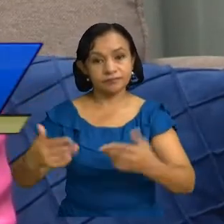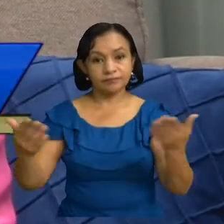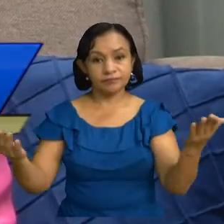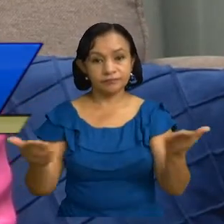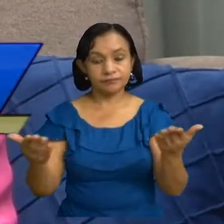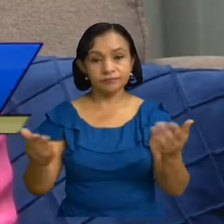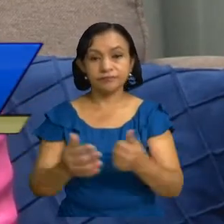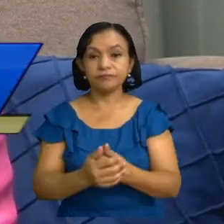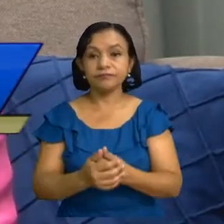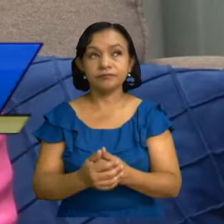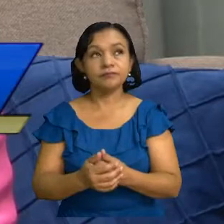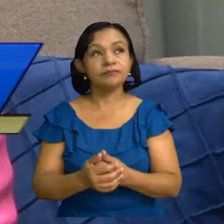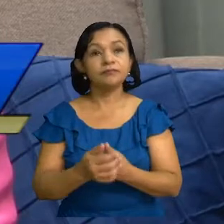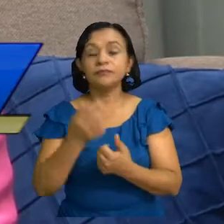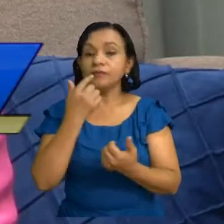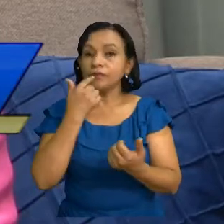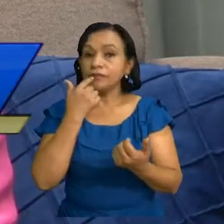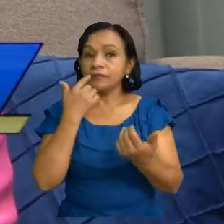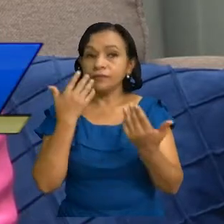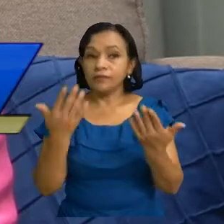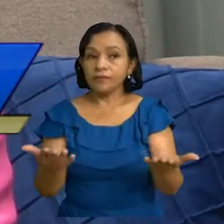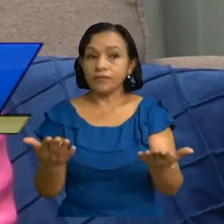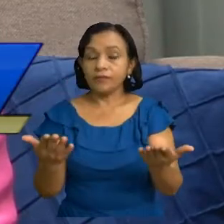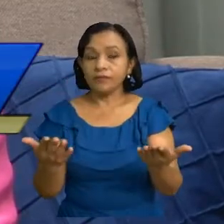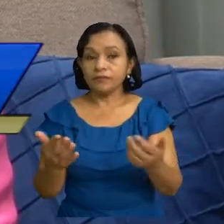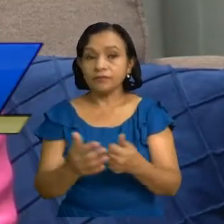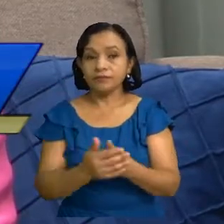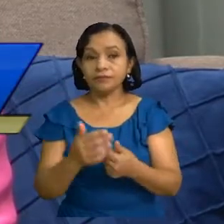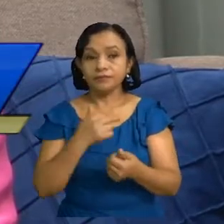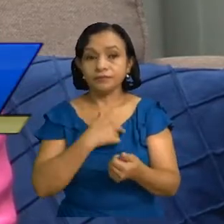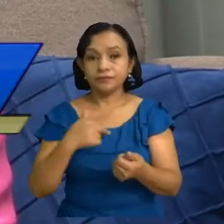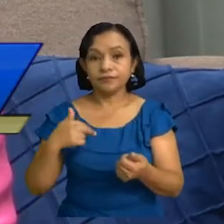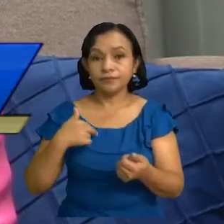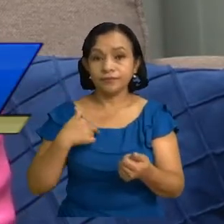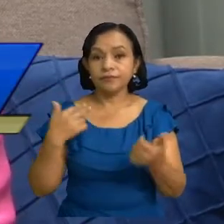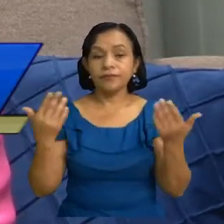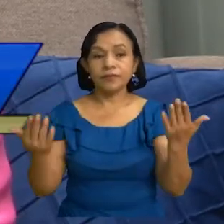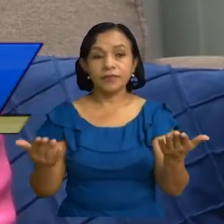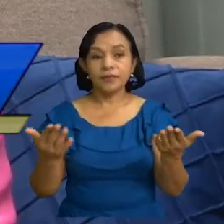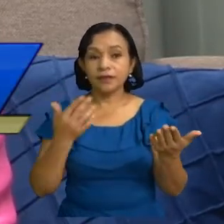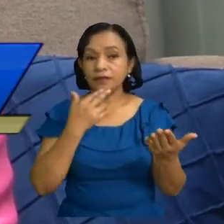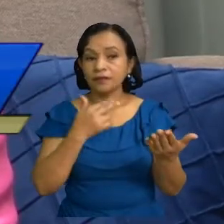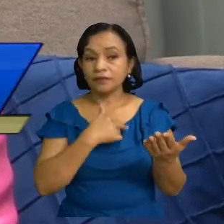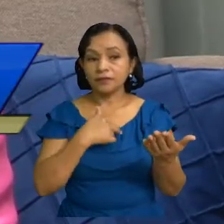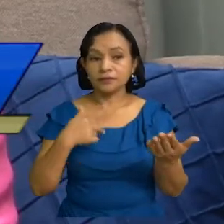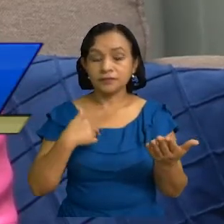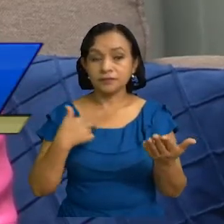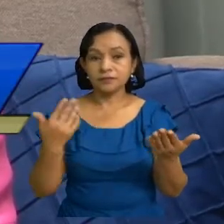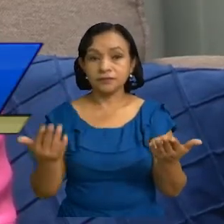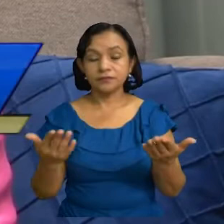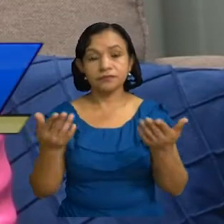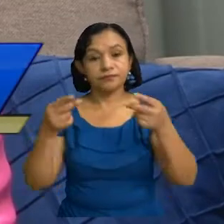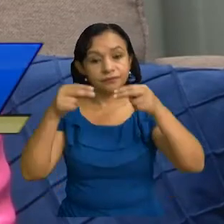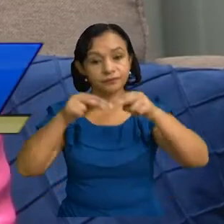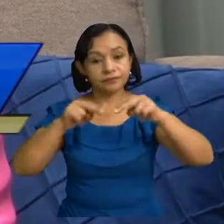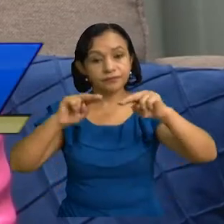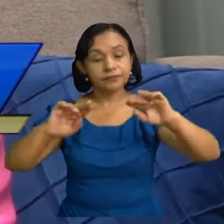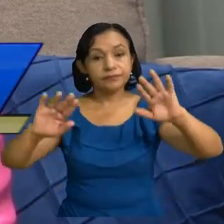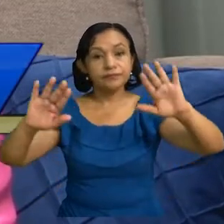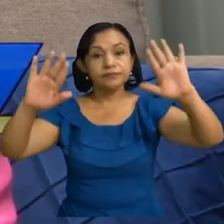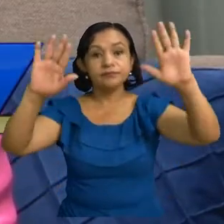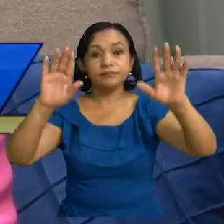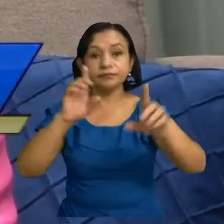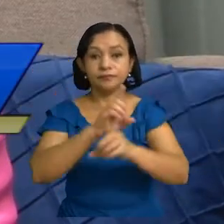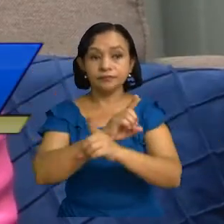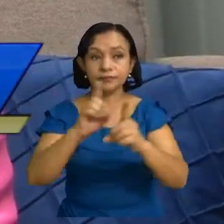naturales porque ese llamado que nos hicieron del cuido de la naturaleza ese equilibrio que debe